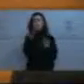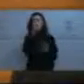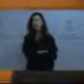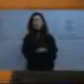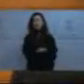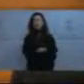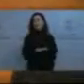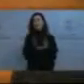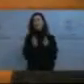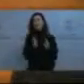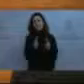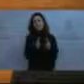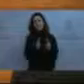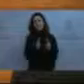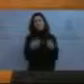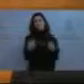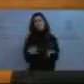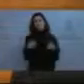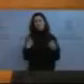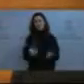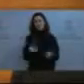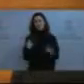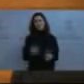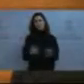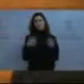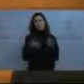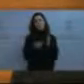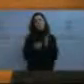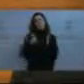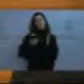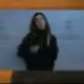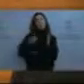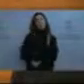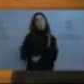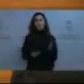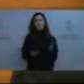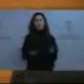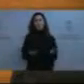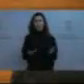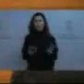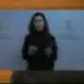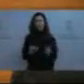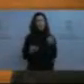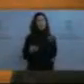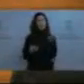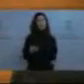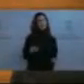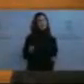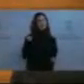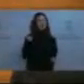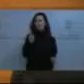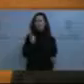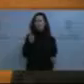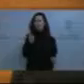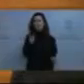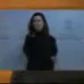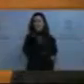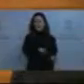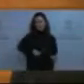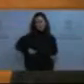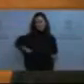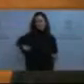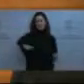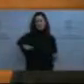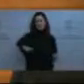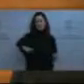son lugares de reconocido prestigio culinario en Madrid y siempre son para más de un comensal, y además en algunas de ellas abundan anotaciones